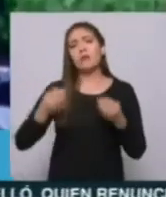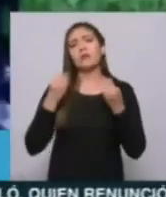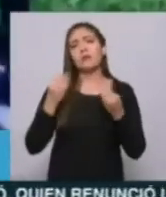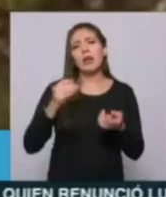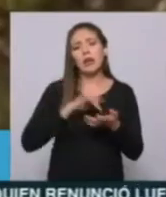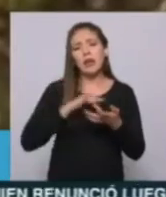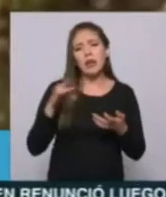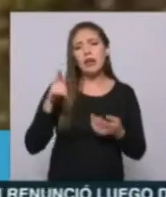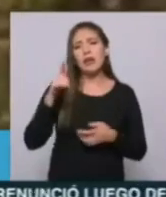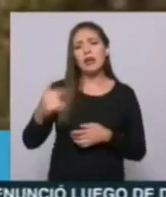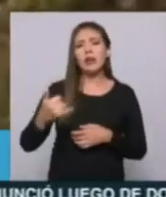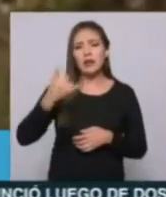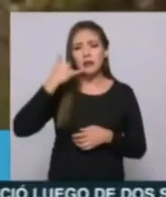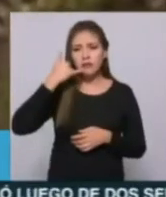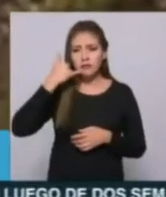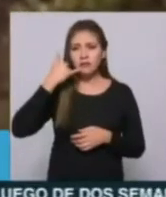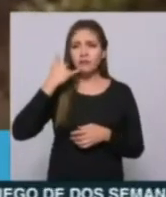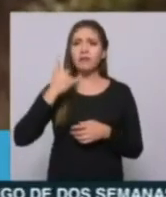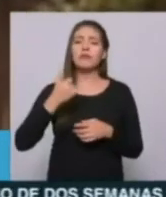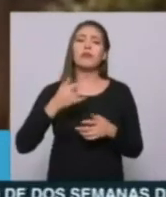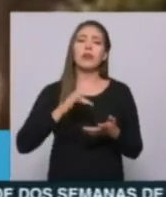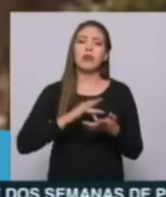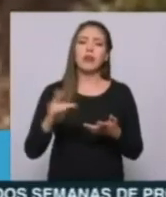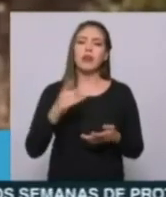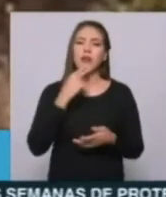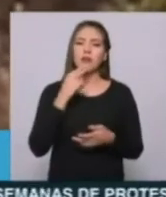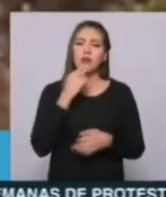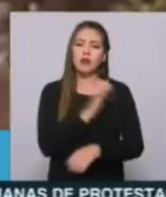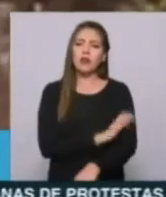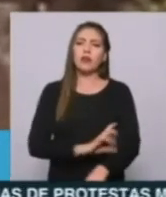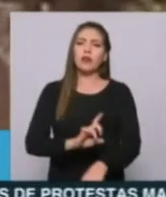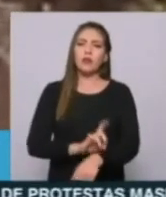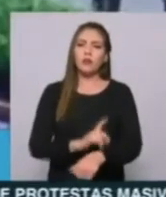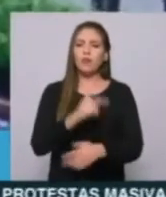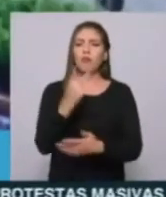enormemente que nos haya tomado la llamada. Erubiel Tirado, coordinador del Programa de